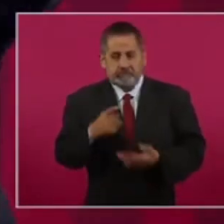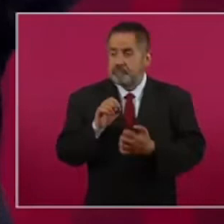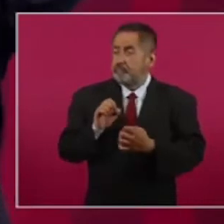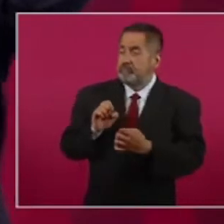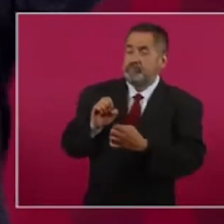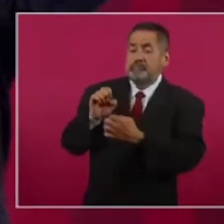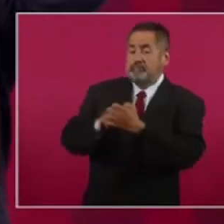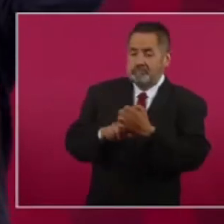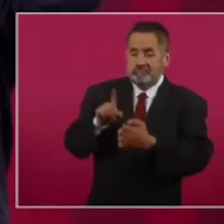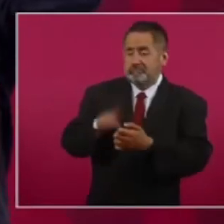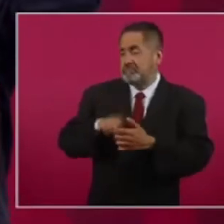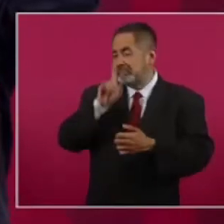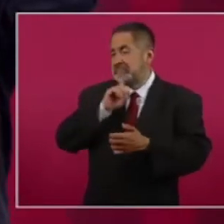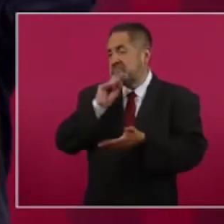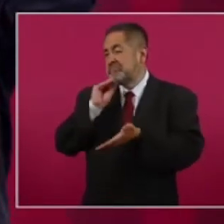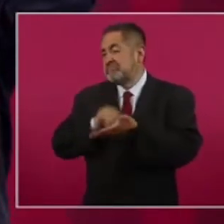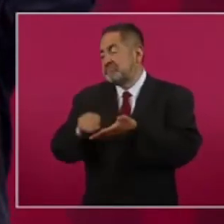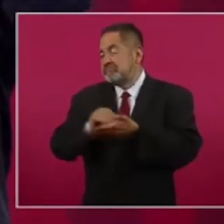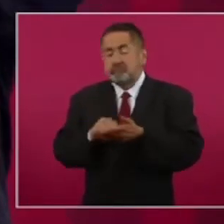estas alturas